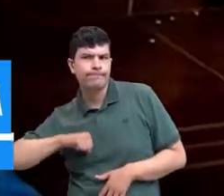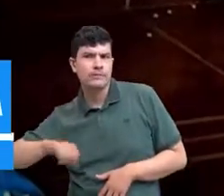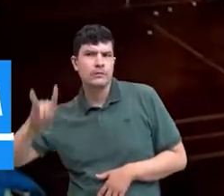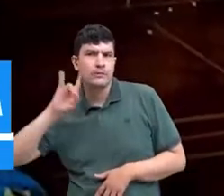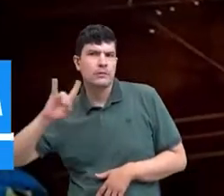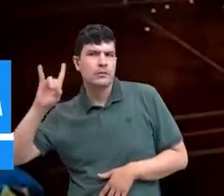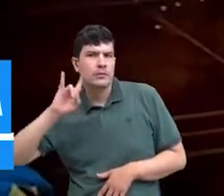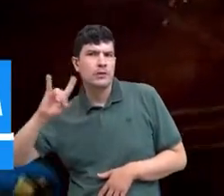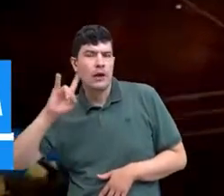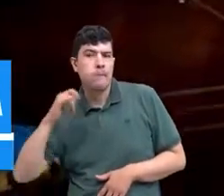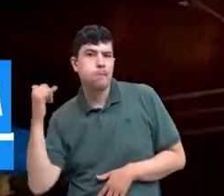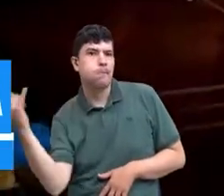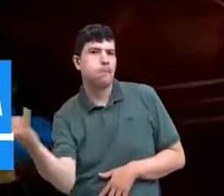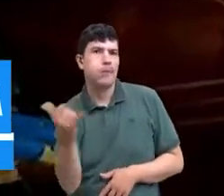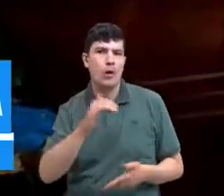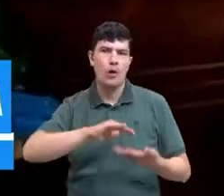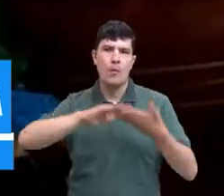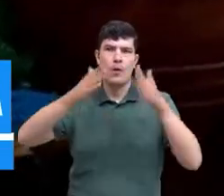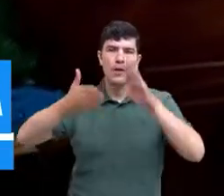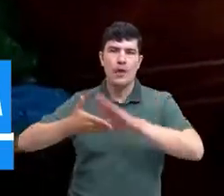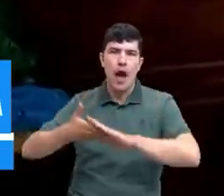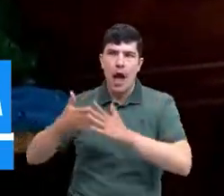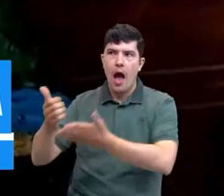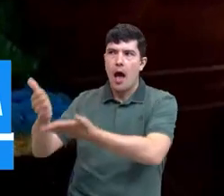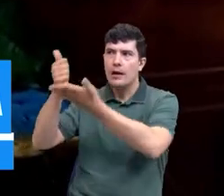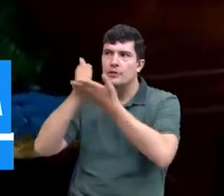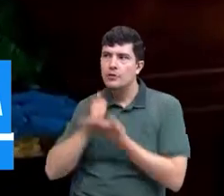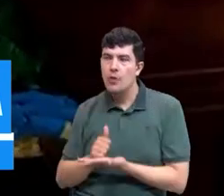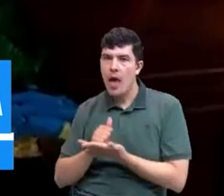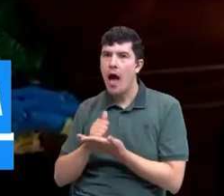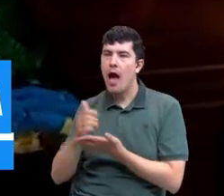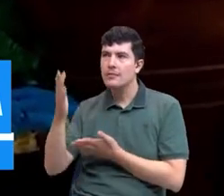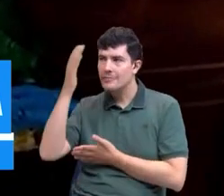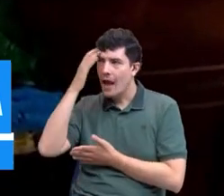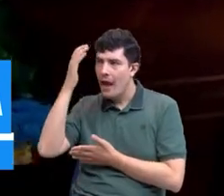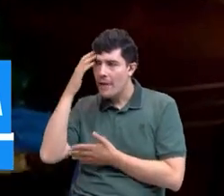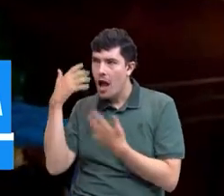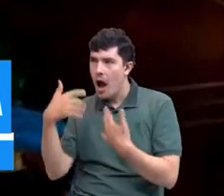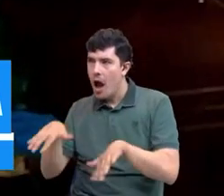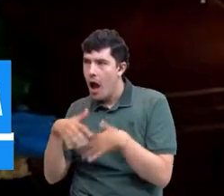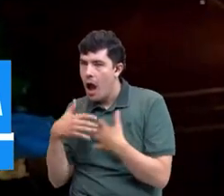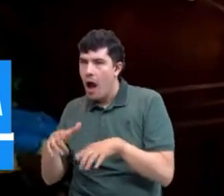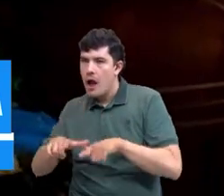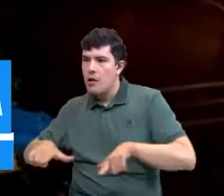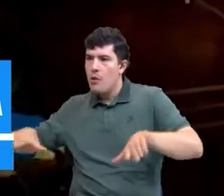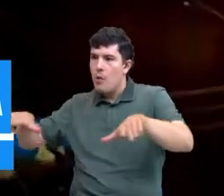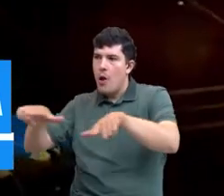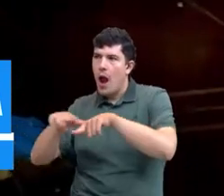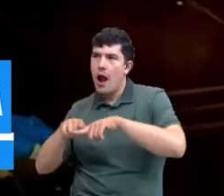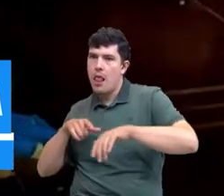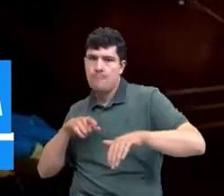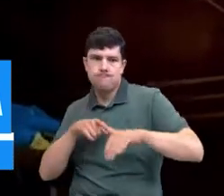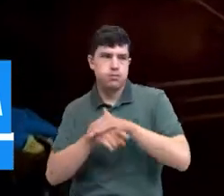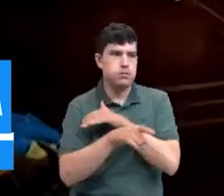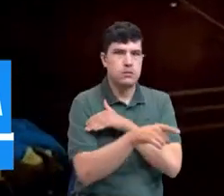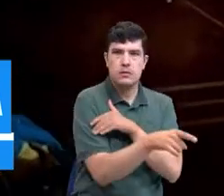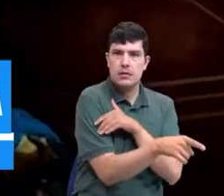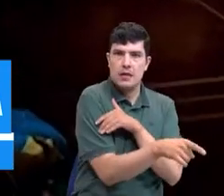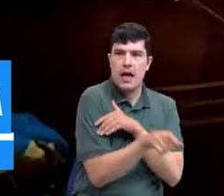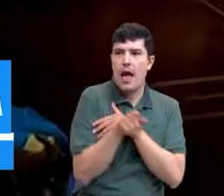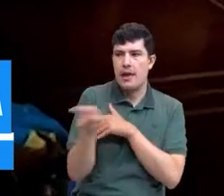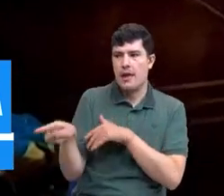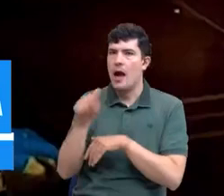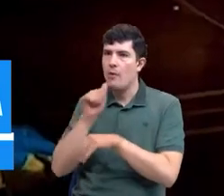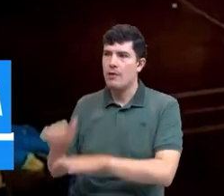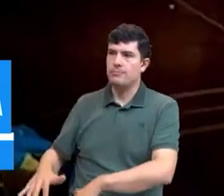de alerta que nos ayudará a nosotros los ribereños a evacuar a un lugar seguro y así puede